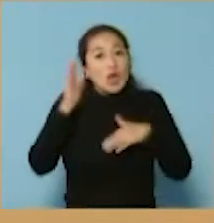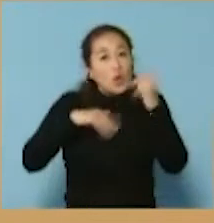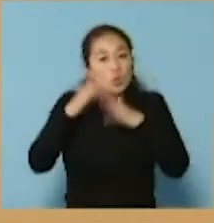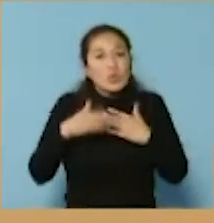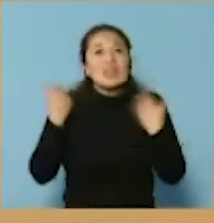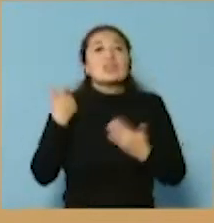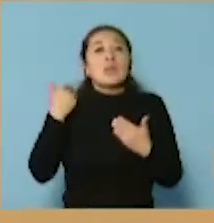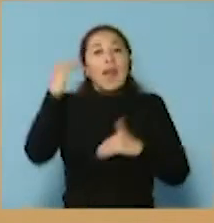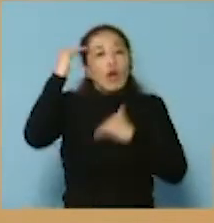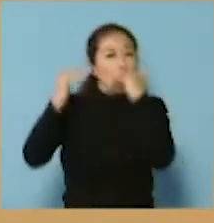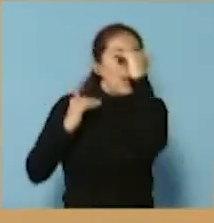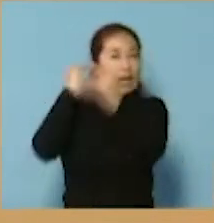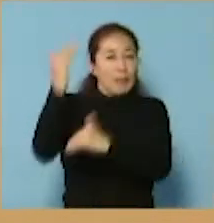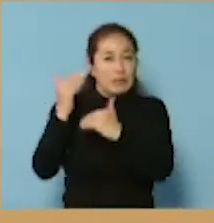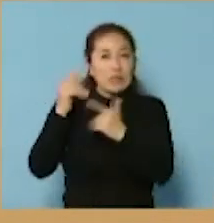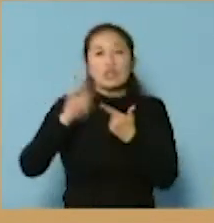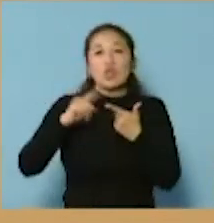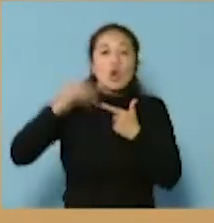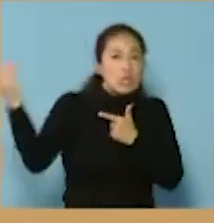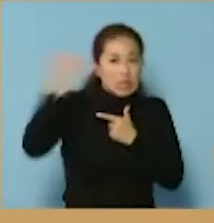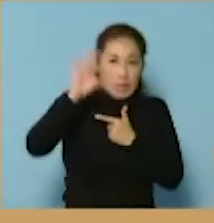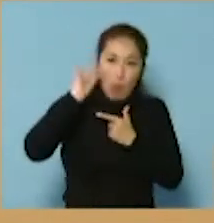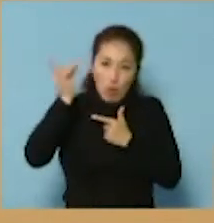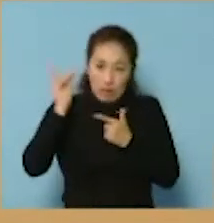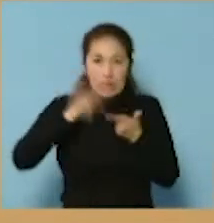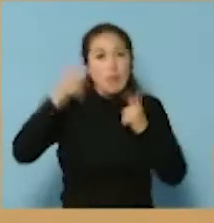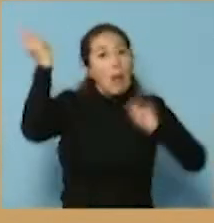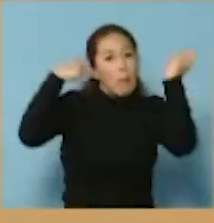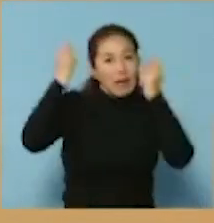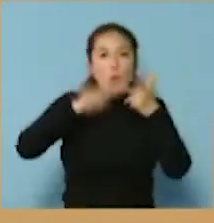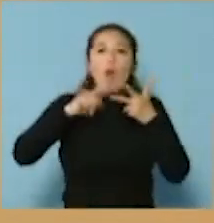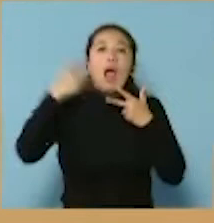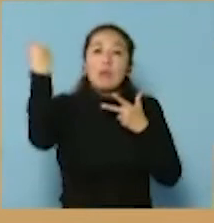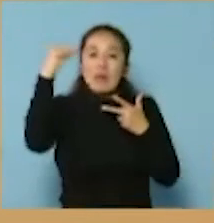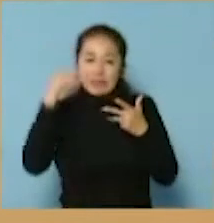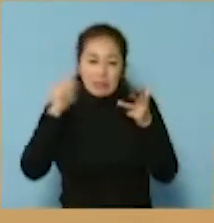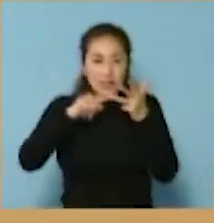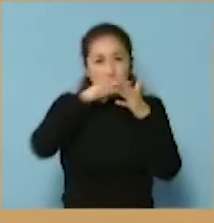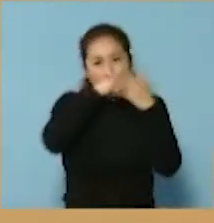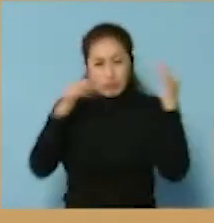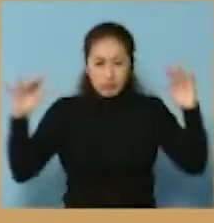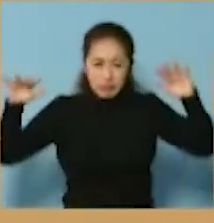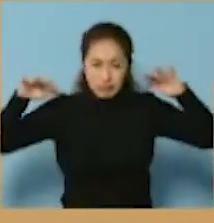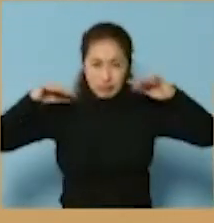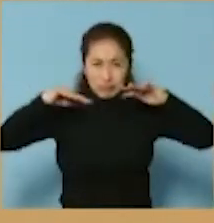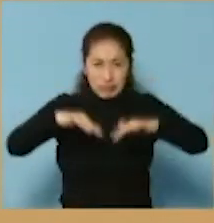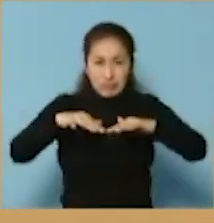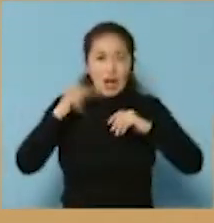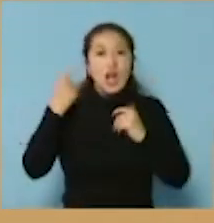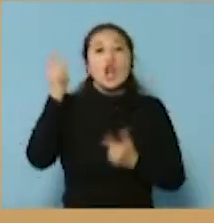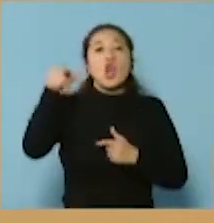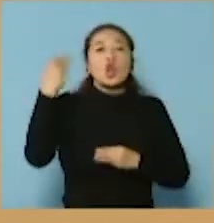seminario ya confirmaron el embajador de bolivia de paraguay devra brasil entonces están viniendo todos los